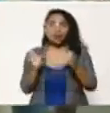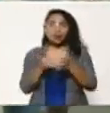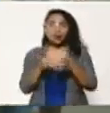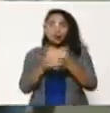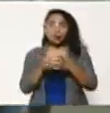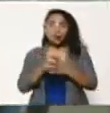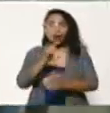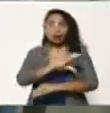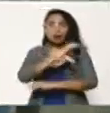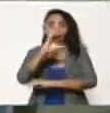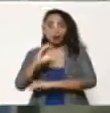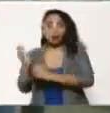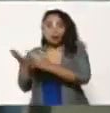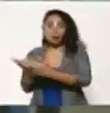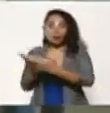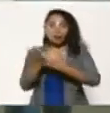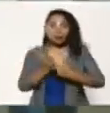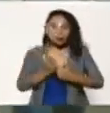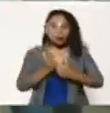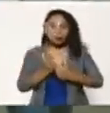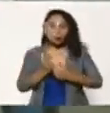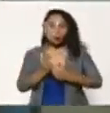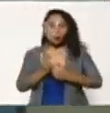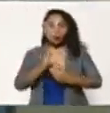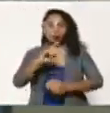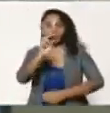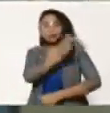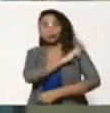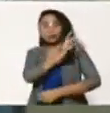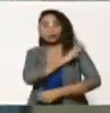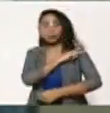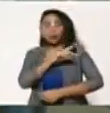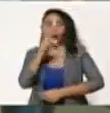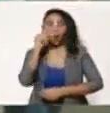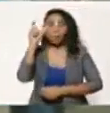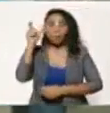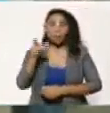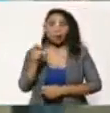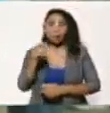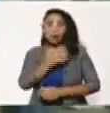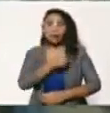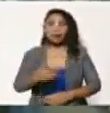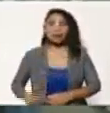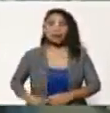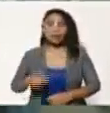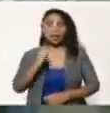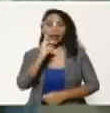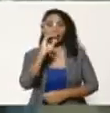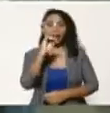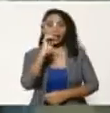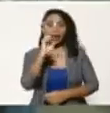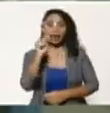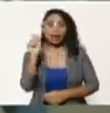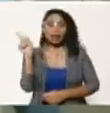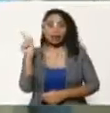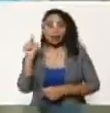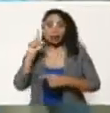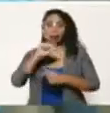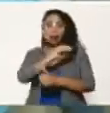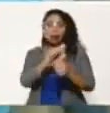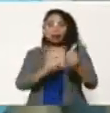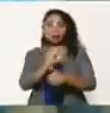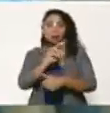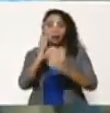caribe son recibidos por el almirante eladio jiménez rápida presidente del ine así como también el viceministro de